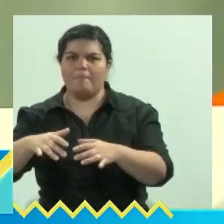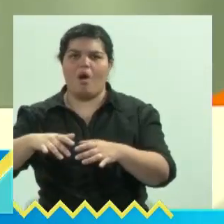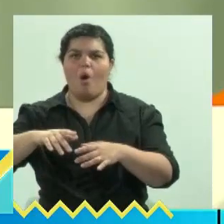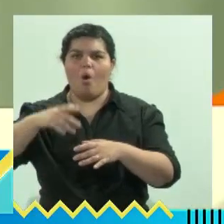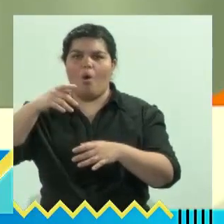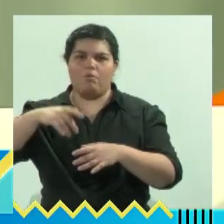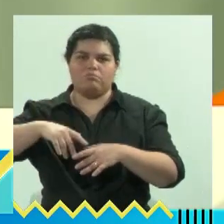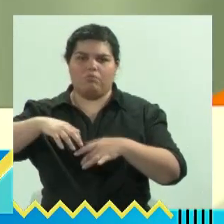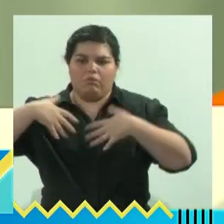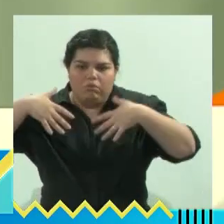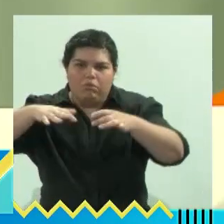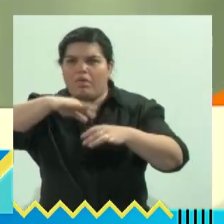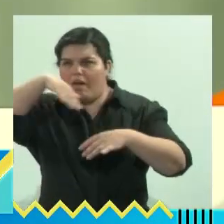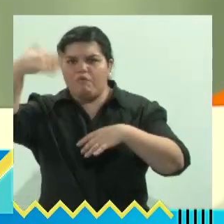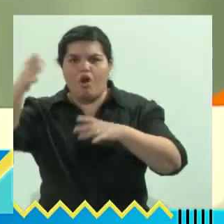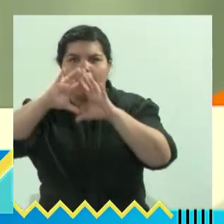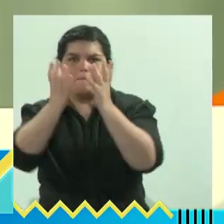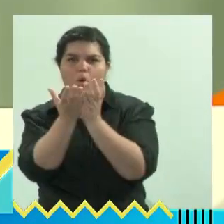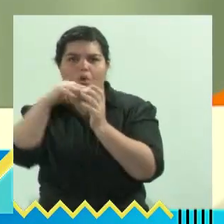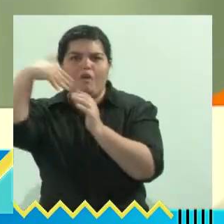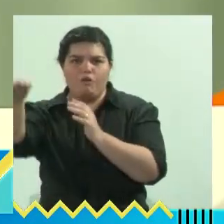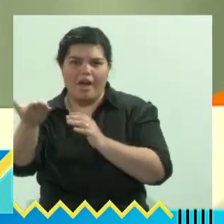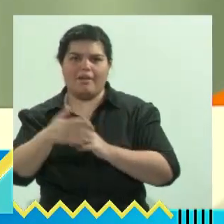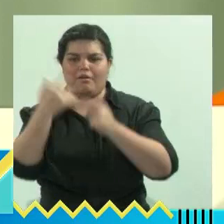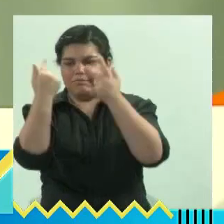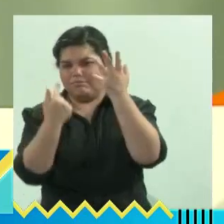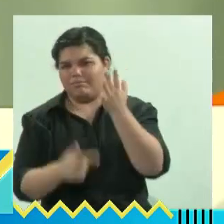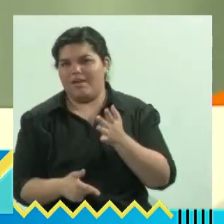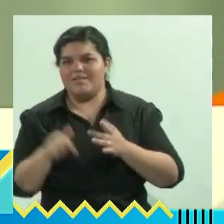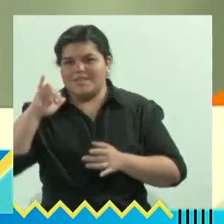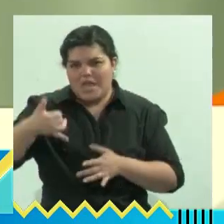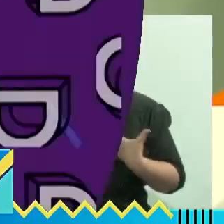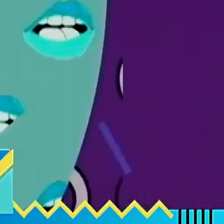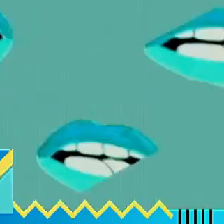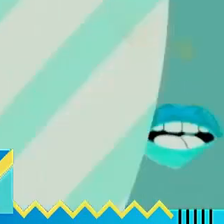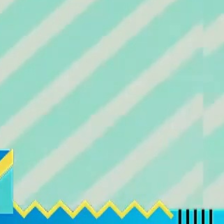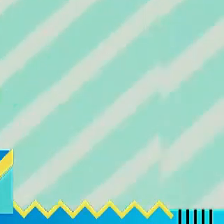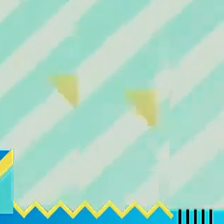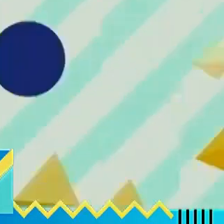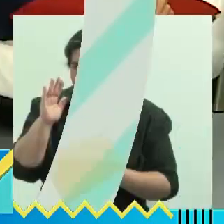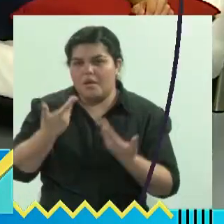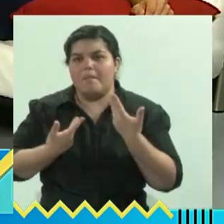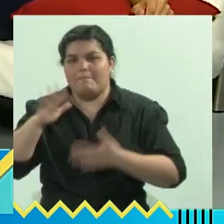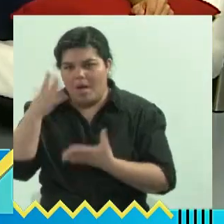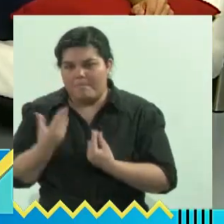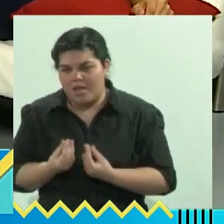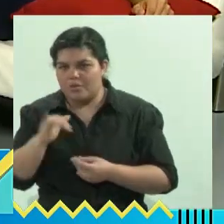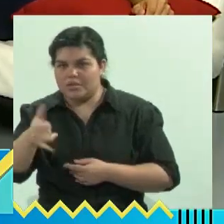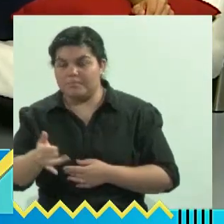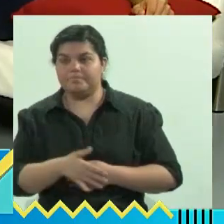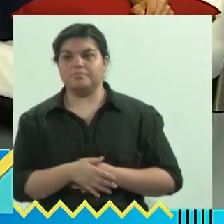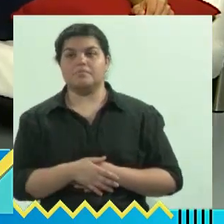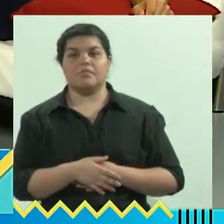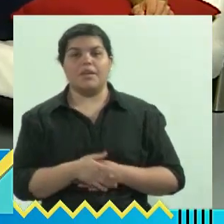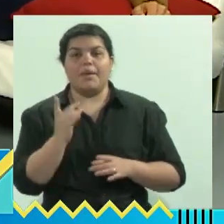o algo así. Entonces, el libro tiene un contenido, si bien tiene ficción, obviamente, es un libro de ficción, pero tiene un